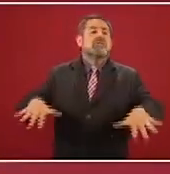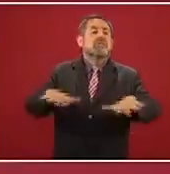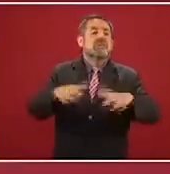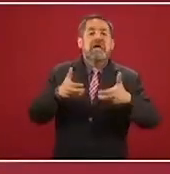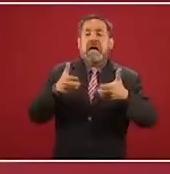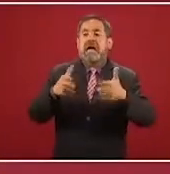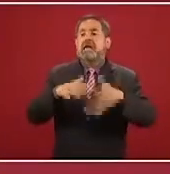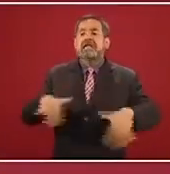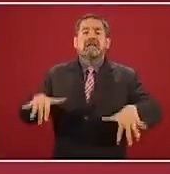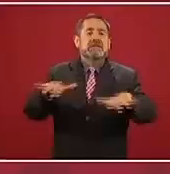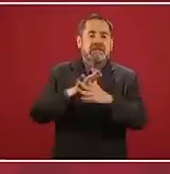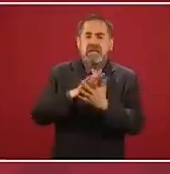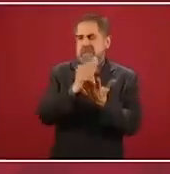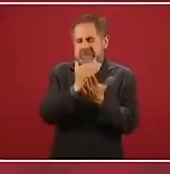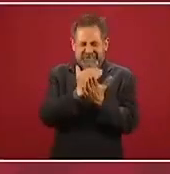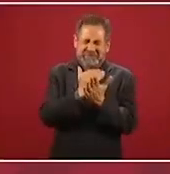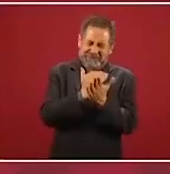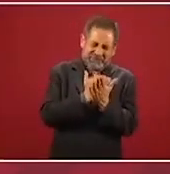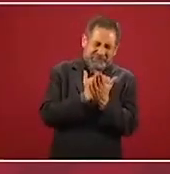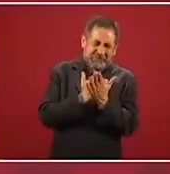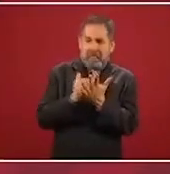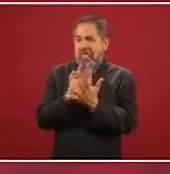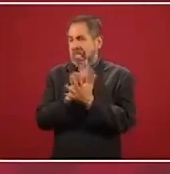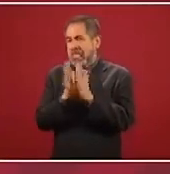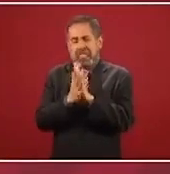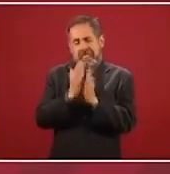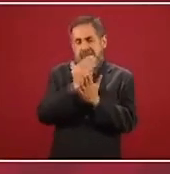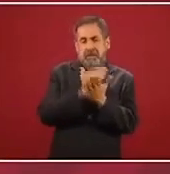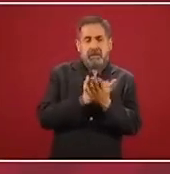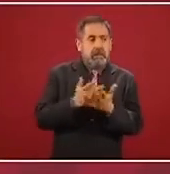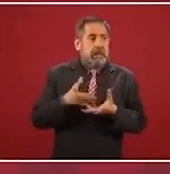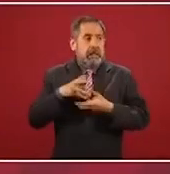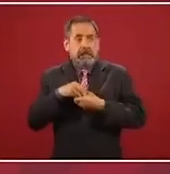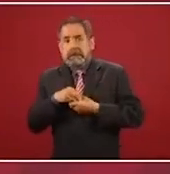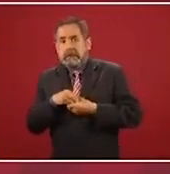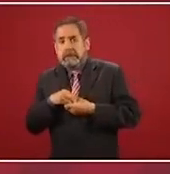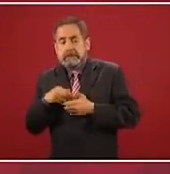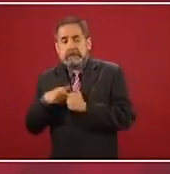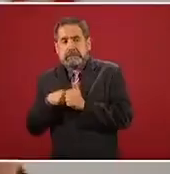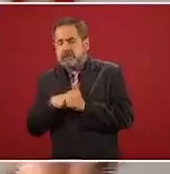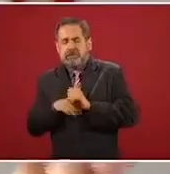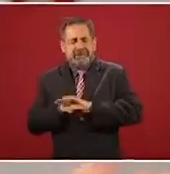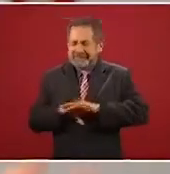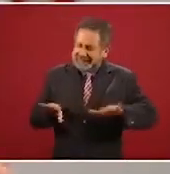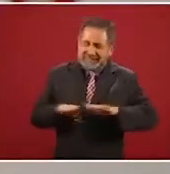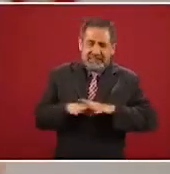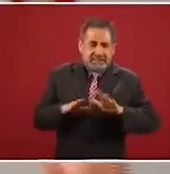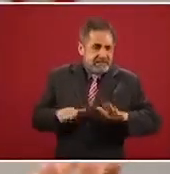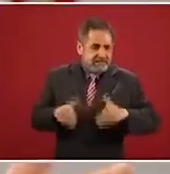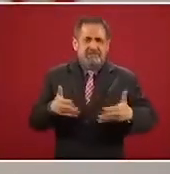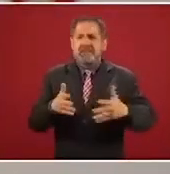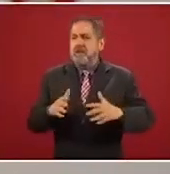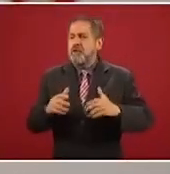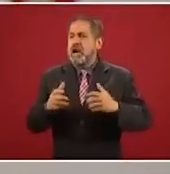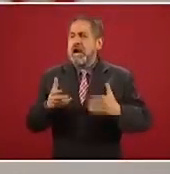Los fenómenos criminales tienen marginada completamente a la población, y entonces no hay espacios donde